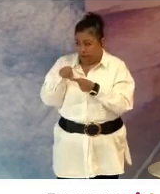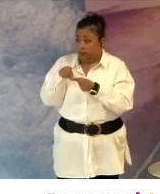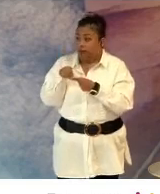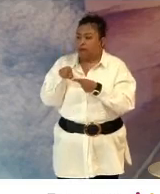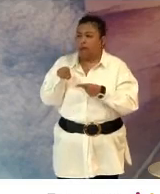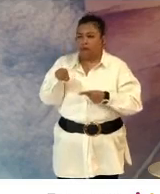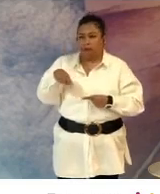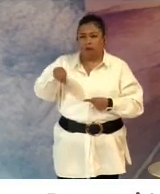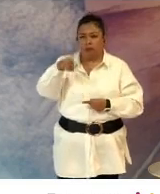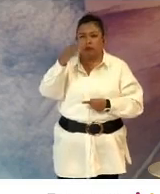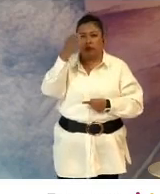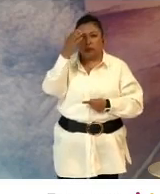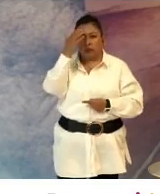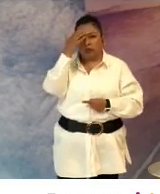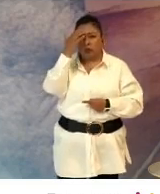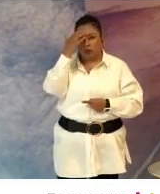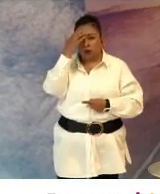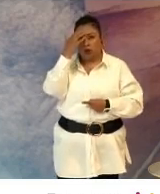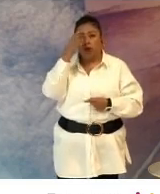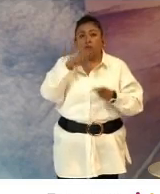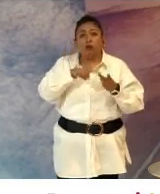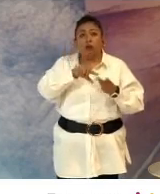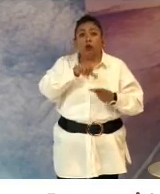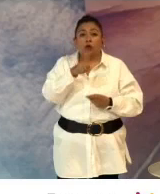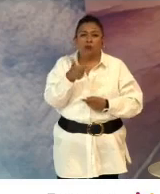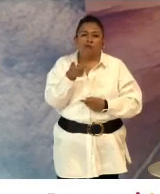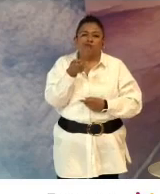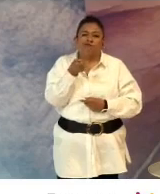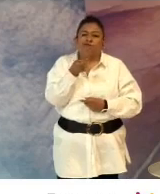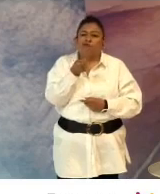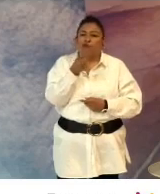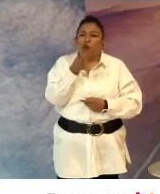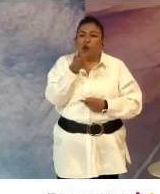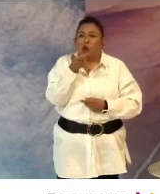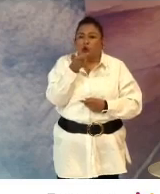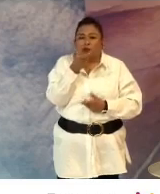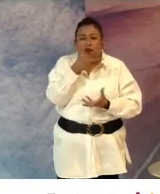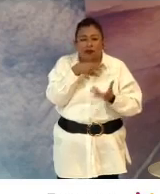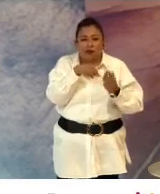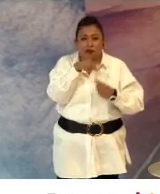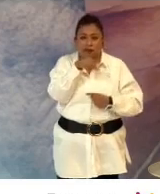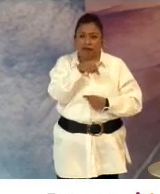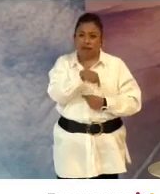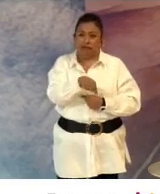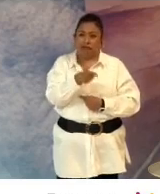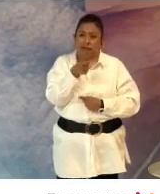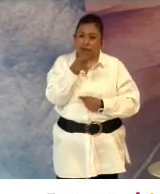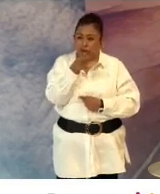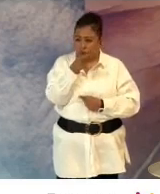que conocemos y tenemos muy poco dinero y recursos aquí,